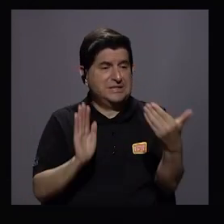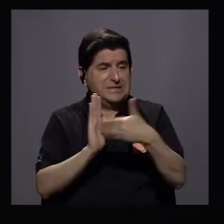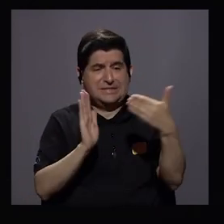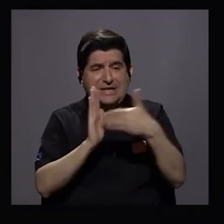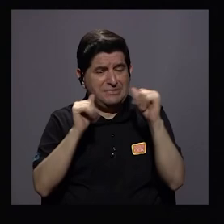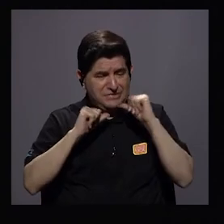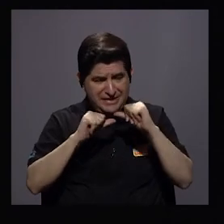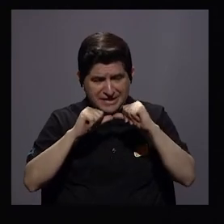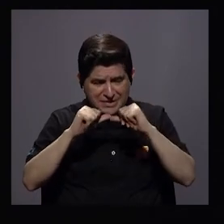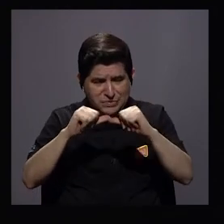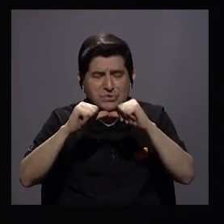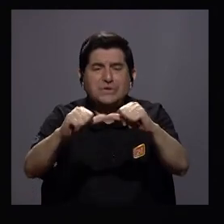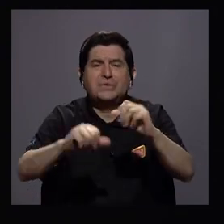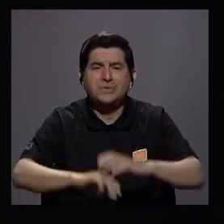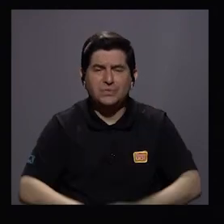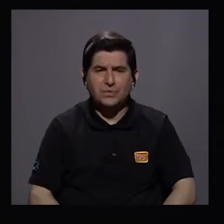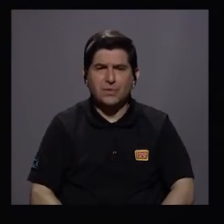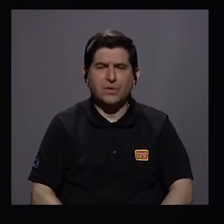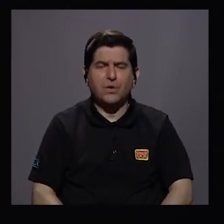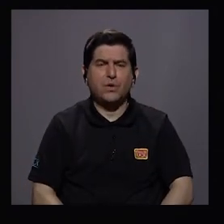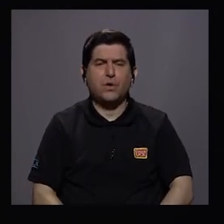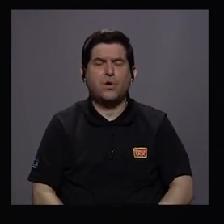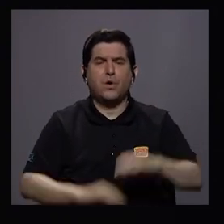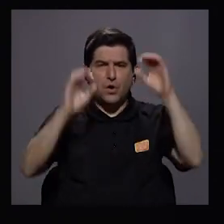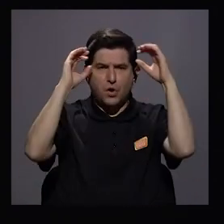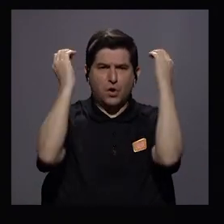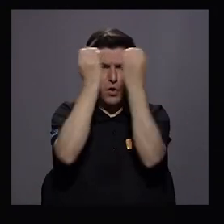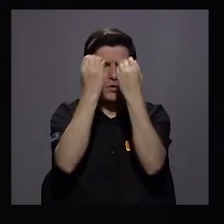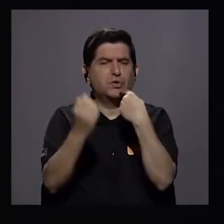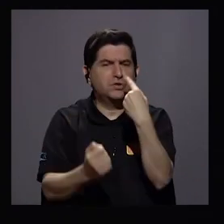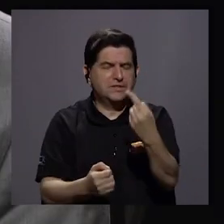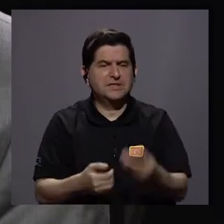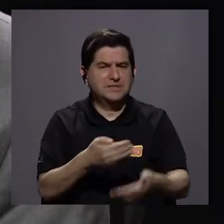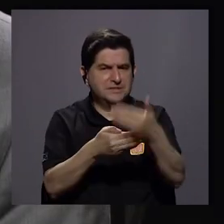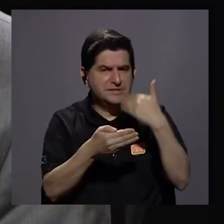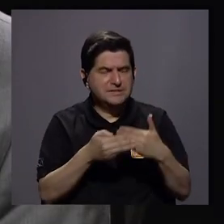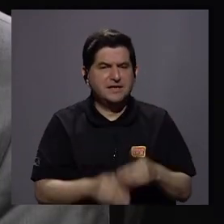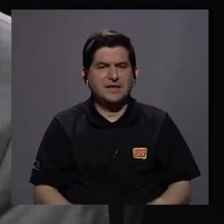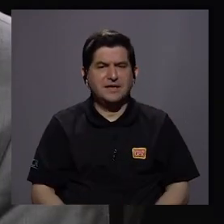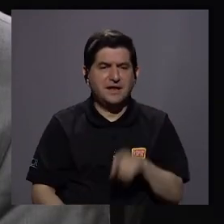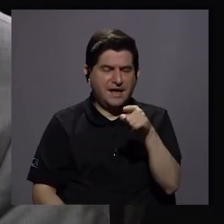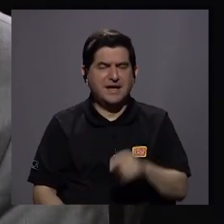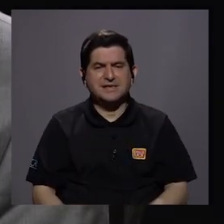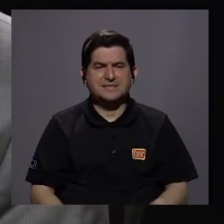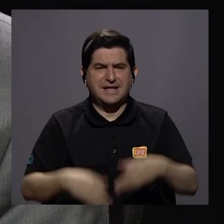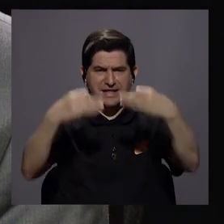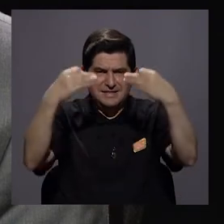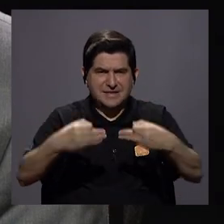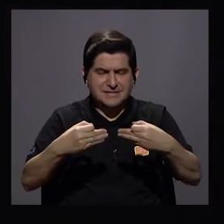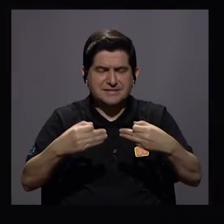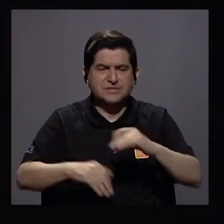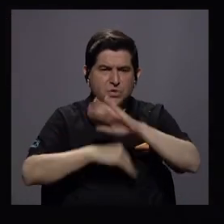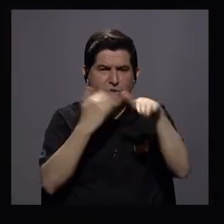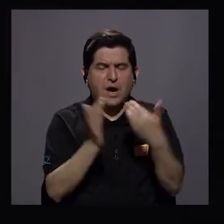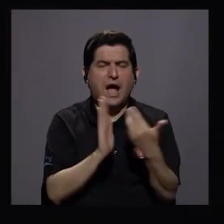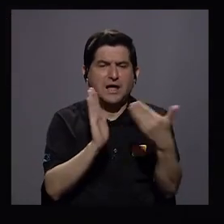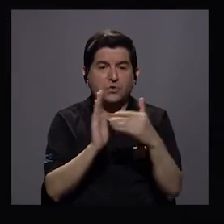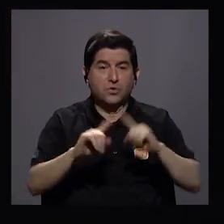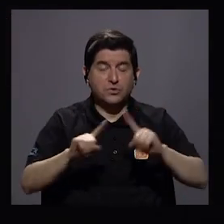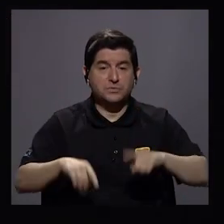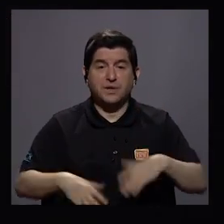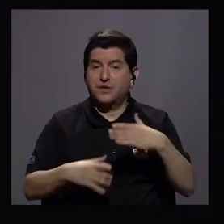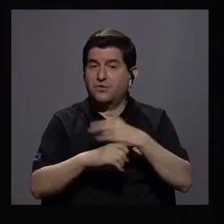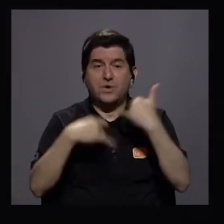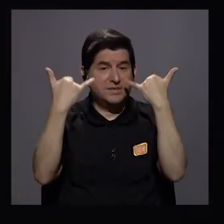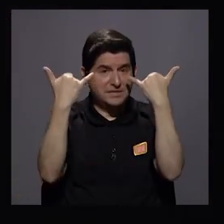afectarían sistemáticamente. Pero don Otón Solís decía recientemente, las medidas van a dolerle a todos, pero si no se toman